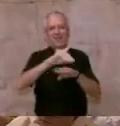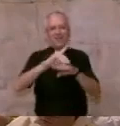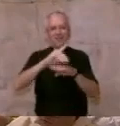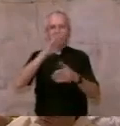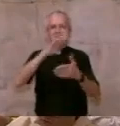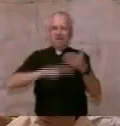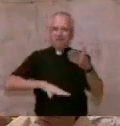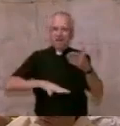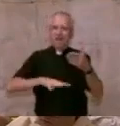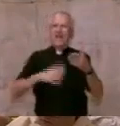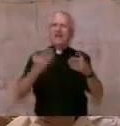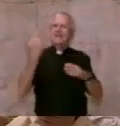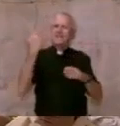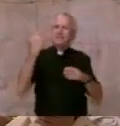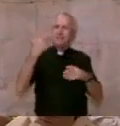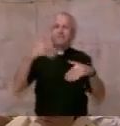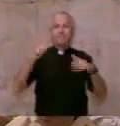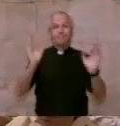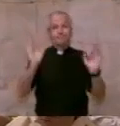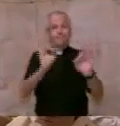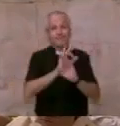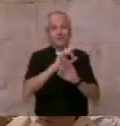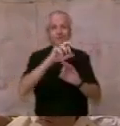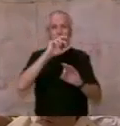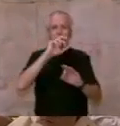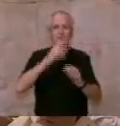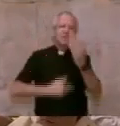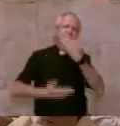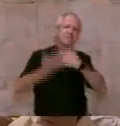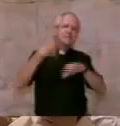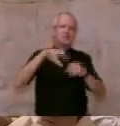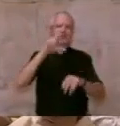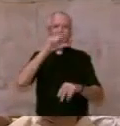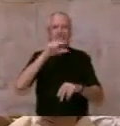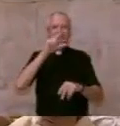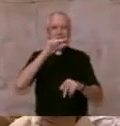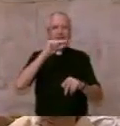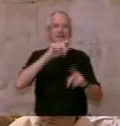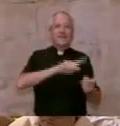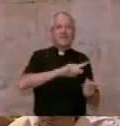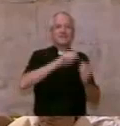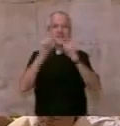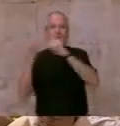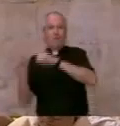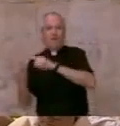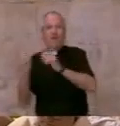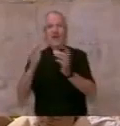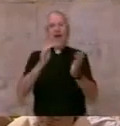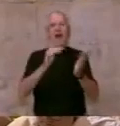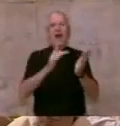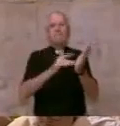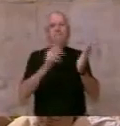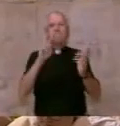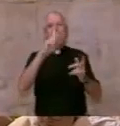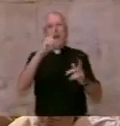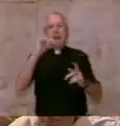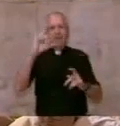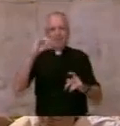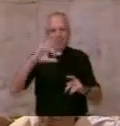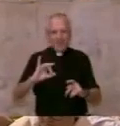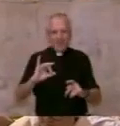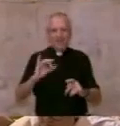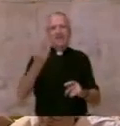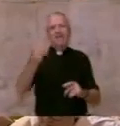Tortosa estaba vacante desde el pasado mes de diciembre, tras el nombramiento como arzobispo de Valencia de su